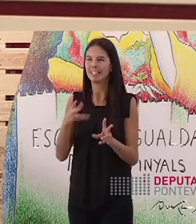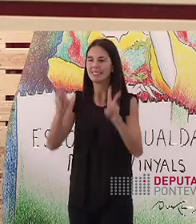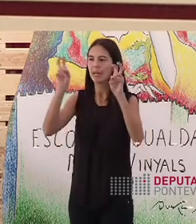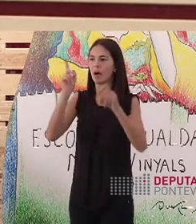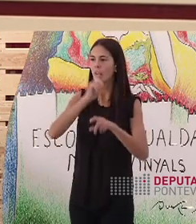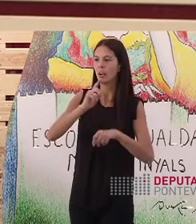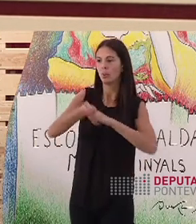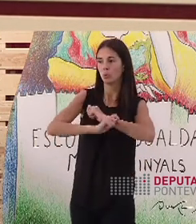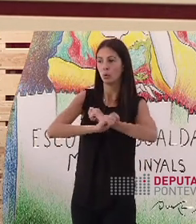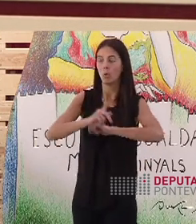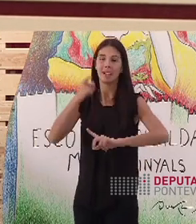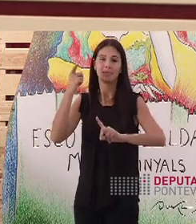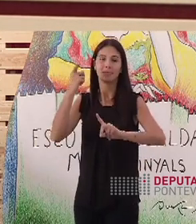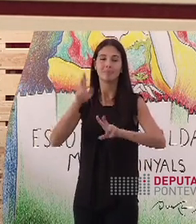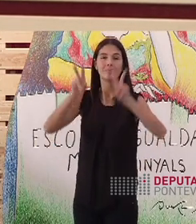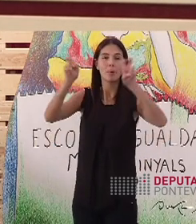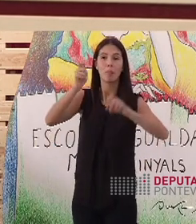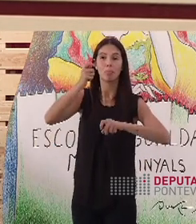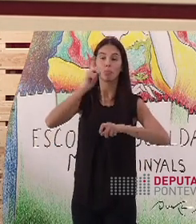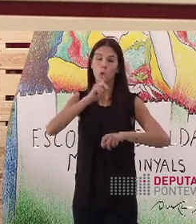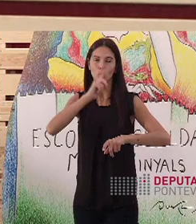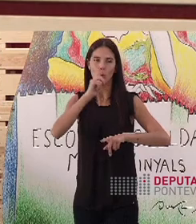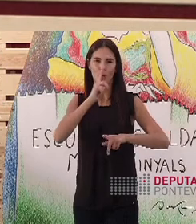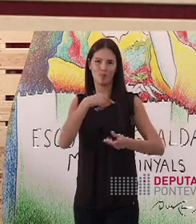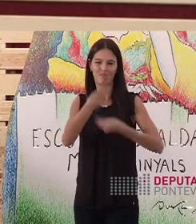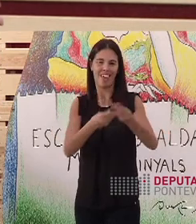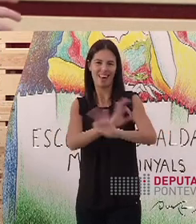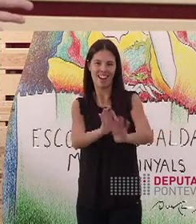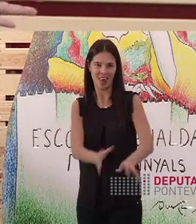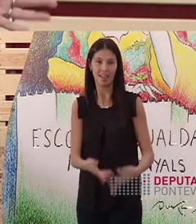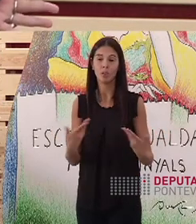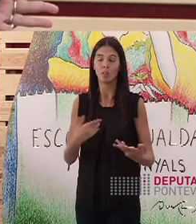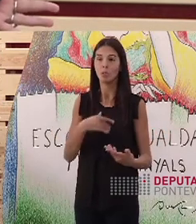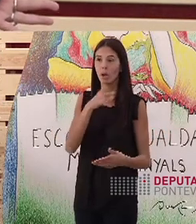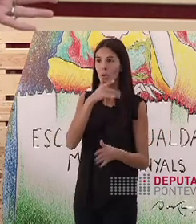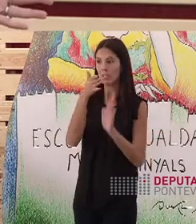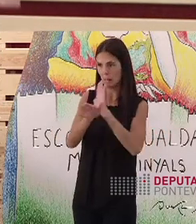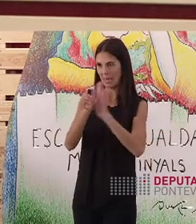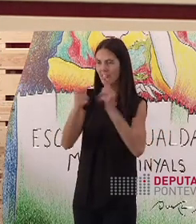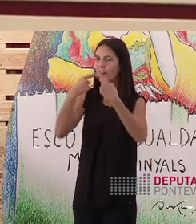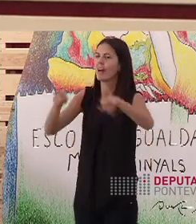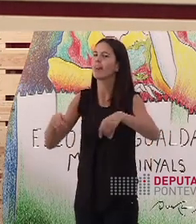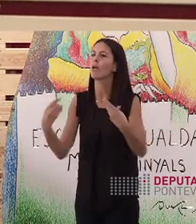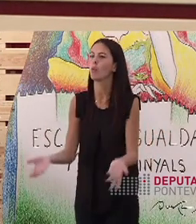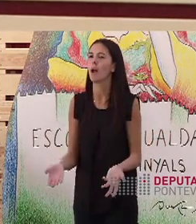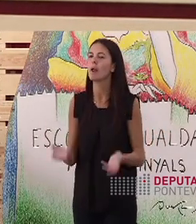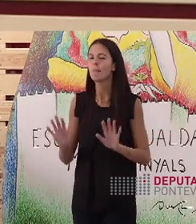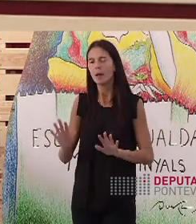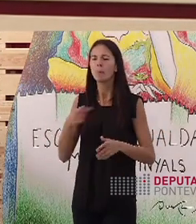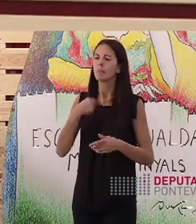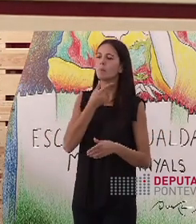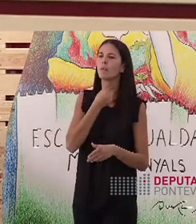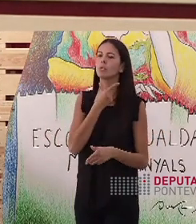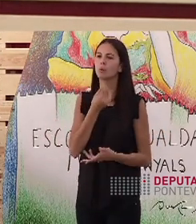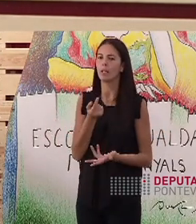prostitución. E de feito, aquí eu vos vou explicar cal é a diferencia, pero sí que me gustaría